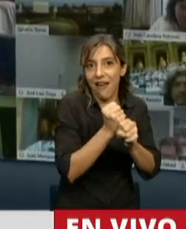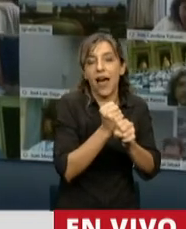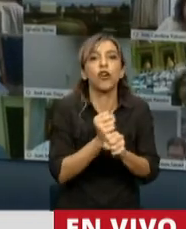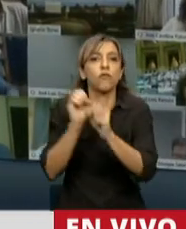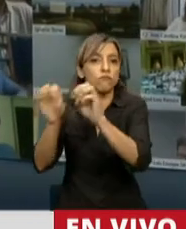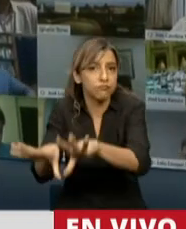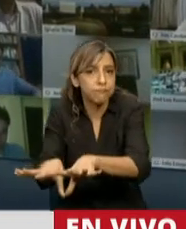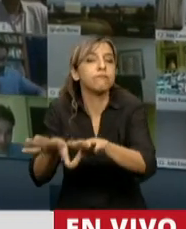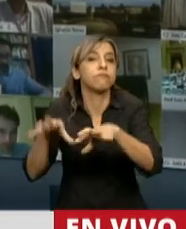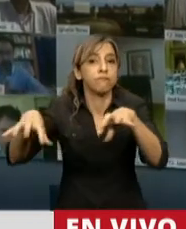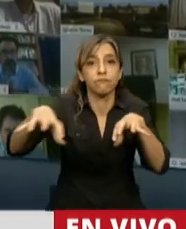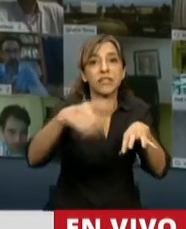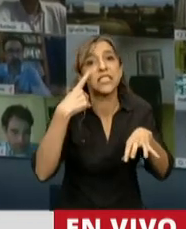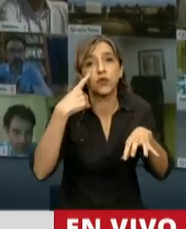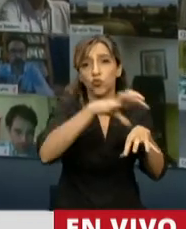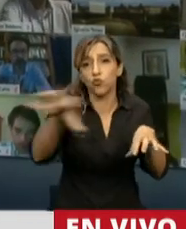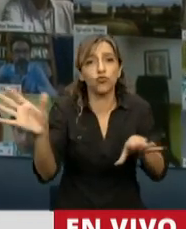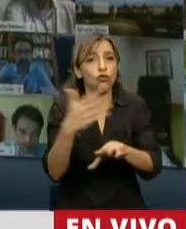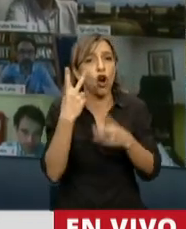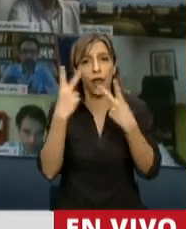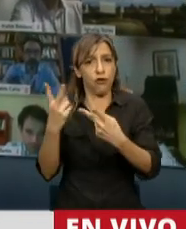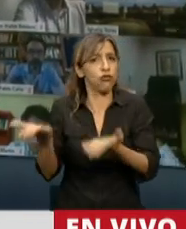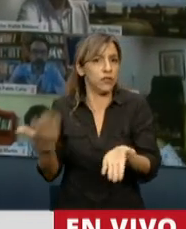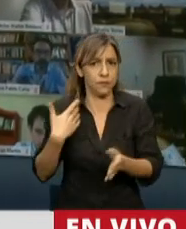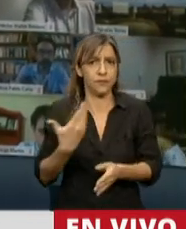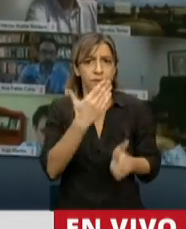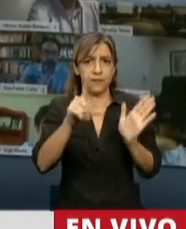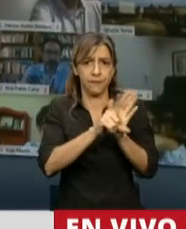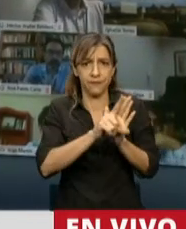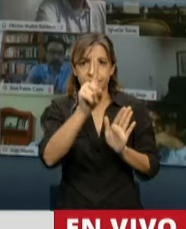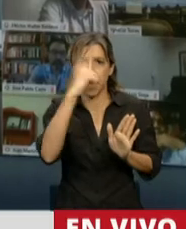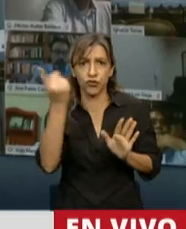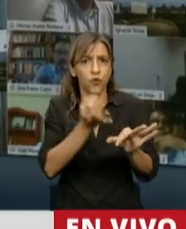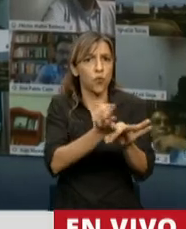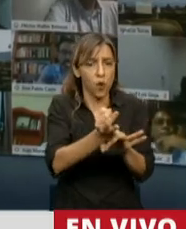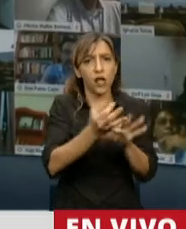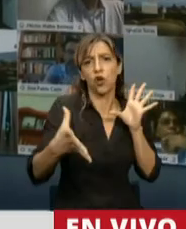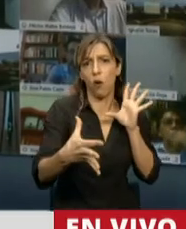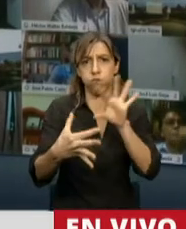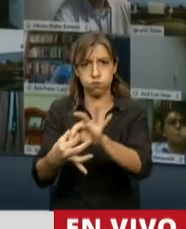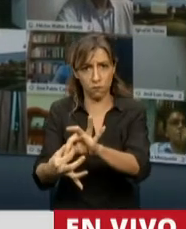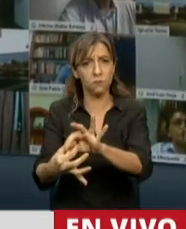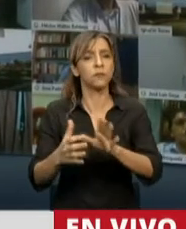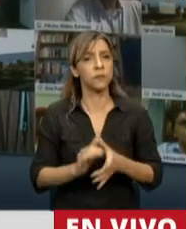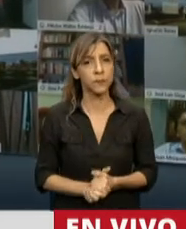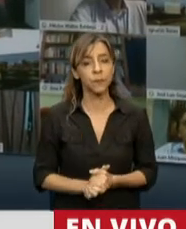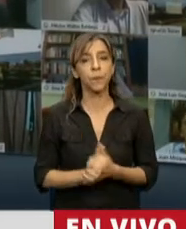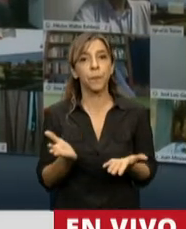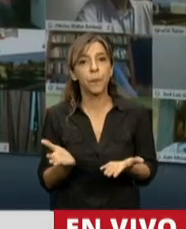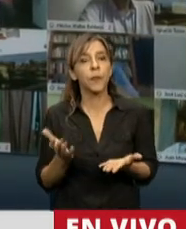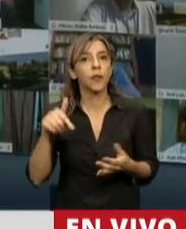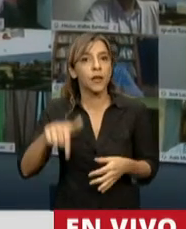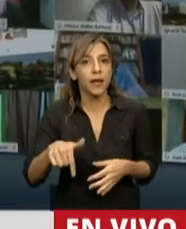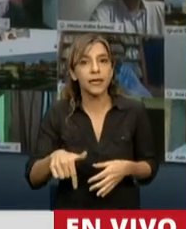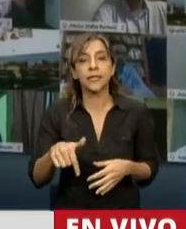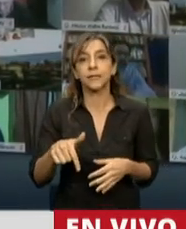son instituciones reconocidas por la Ley Nacional de Educación, pero tienen la particularidad,